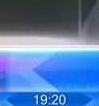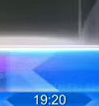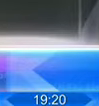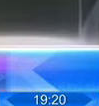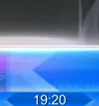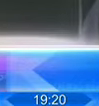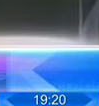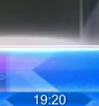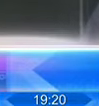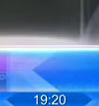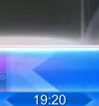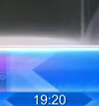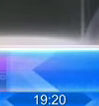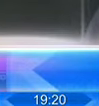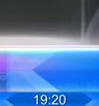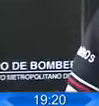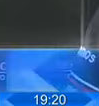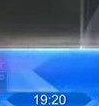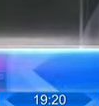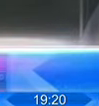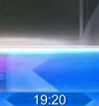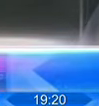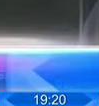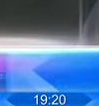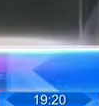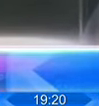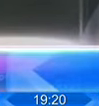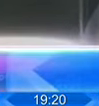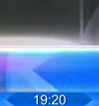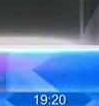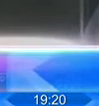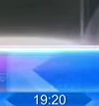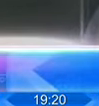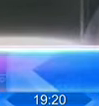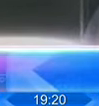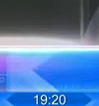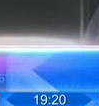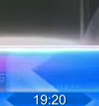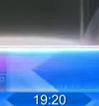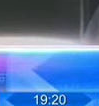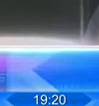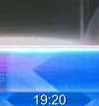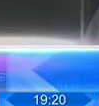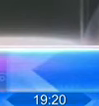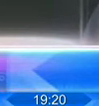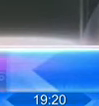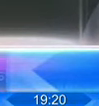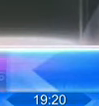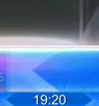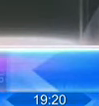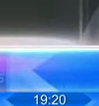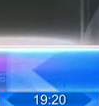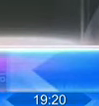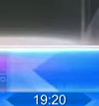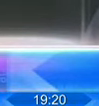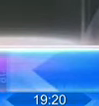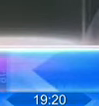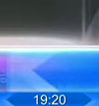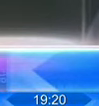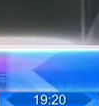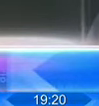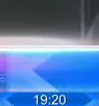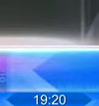Y es un sitio totalmente inaccesible debido a que el incendio está encañonado, pero la vegetación es muy frondosa y muy copada, lo que genera